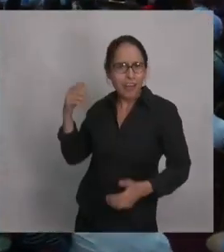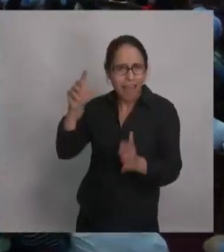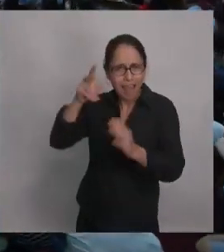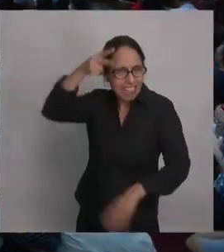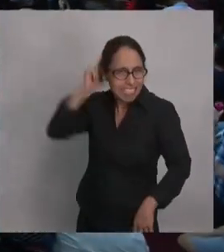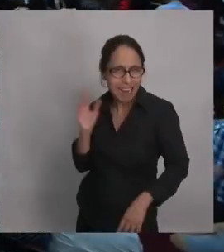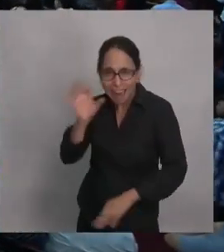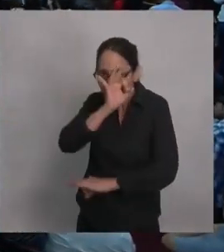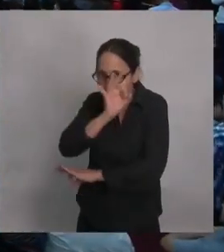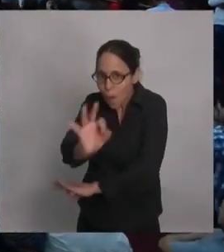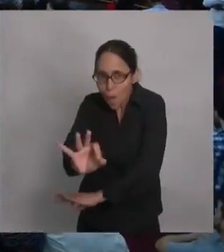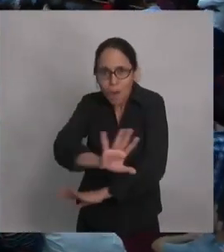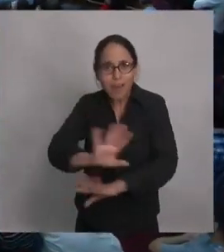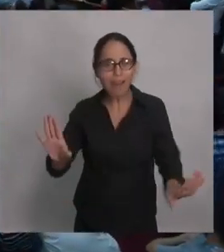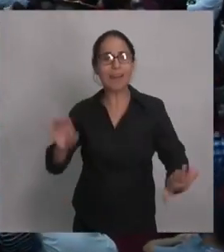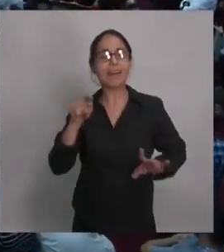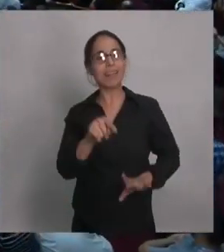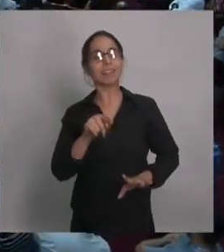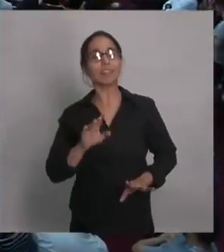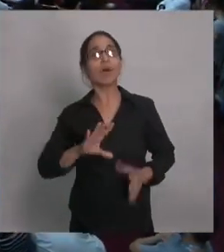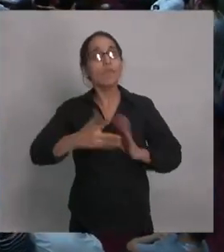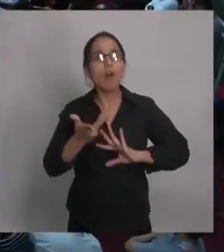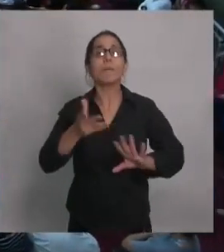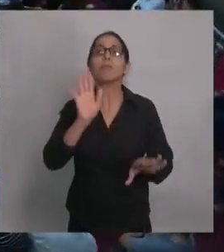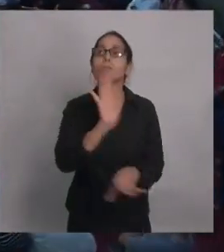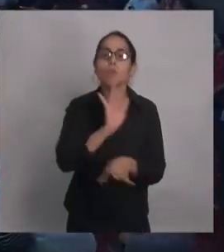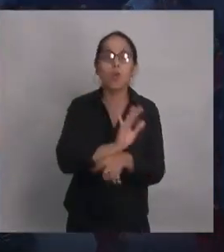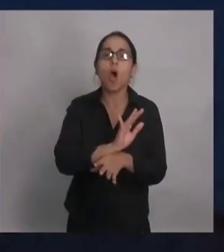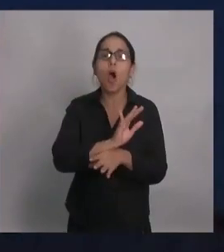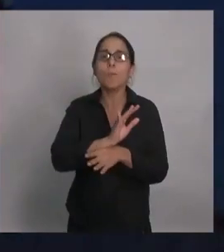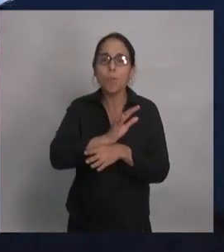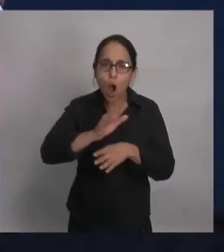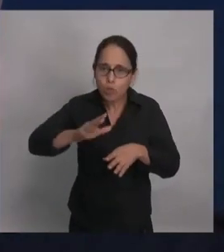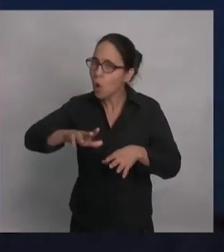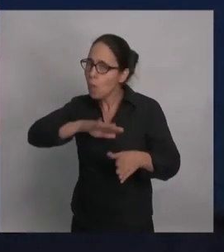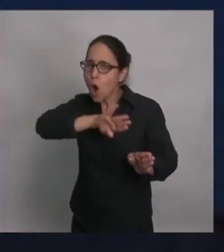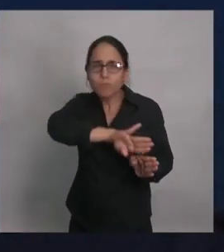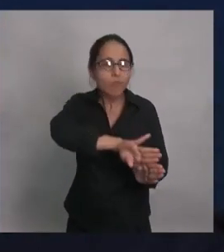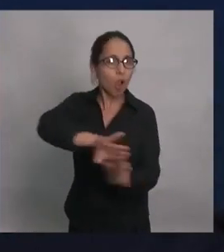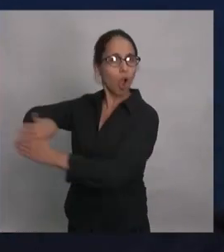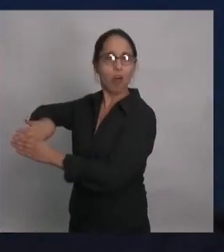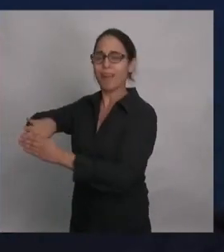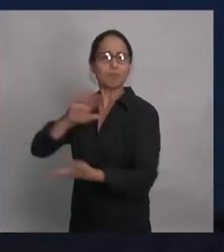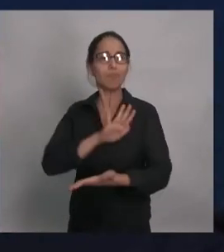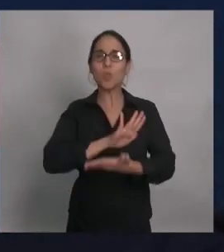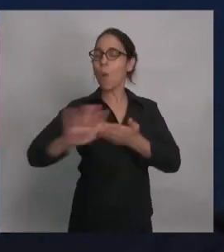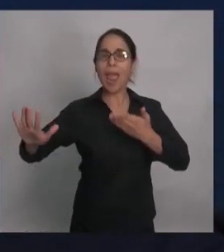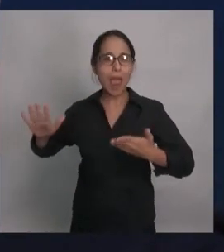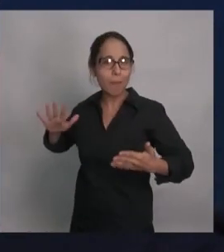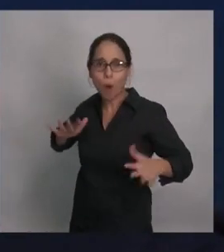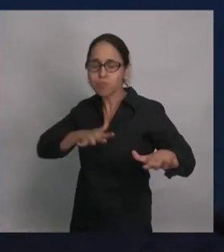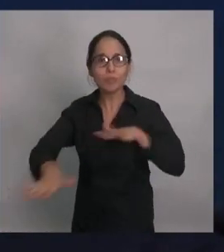Eso, eso, eso es correr el cerco, eso es mover las cosas, eso es